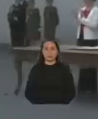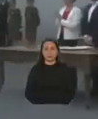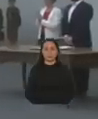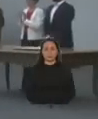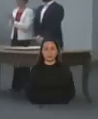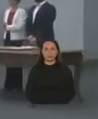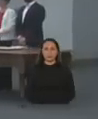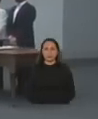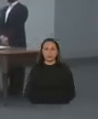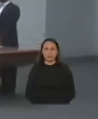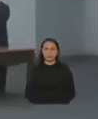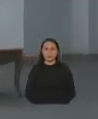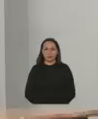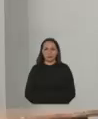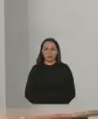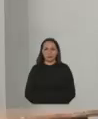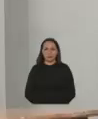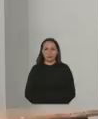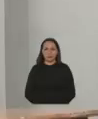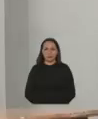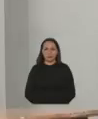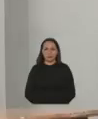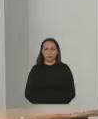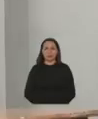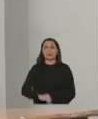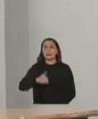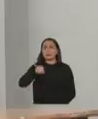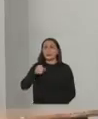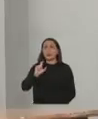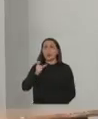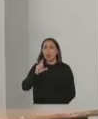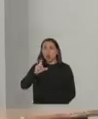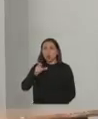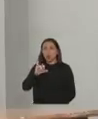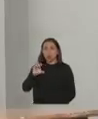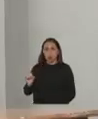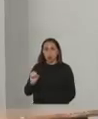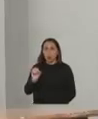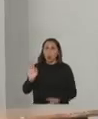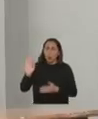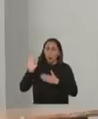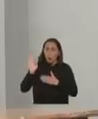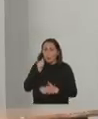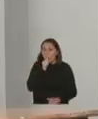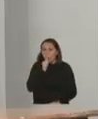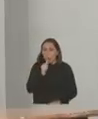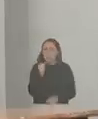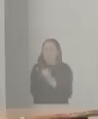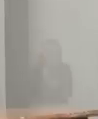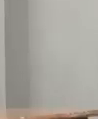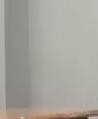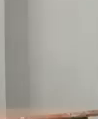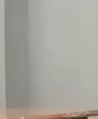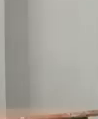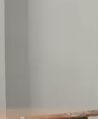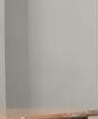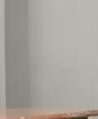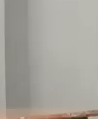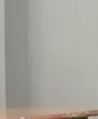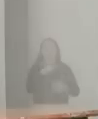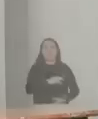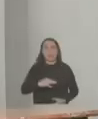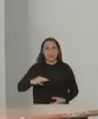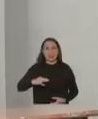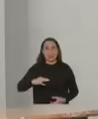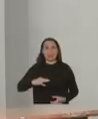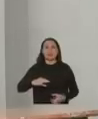menos de inmediato. Y eso no lo quisieron reconocer. 40% nunca. Rechazo en la encuesta del aborto. 40%. Claro, o sea, el aborto, por eso quería tomar ese punto, que dice